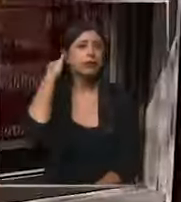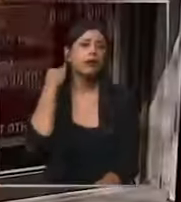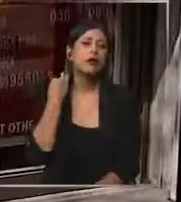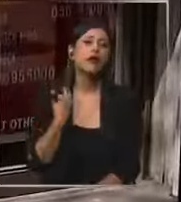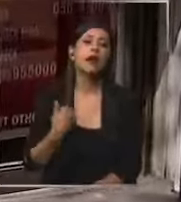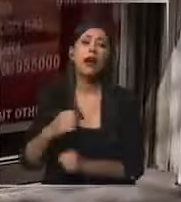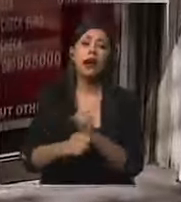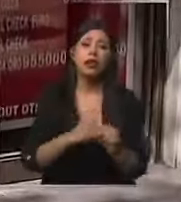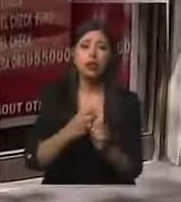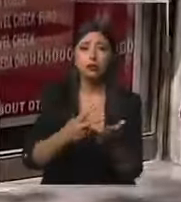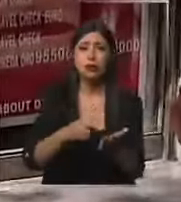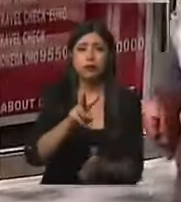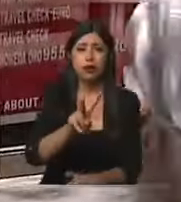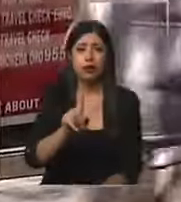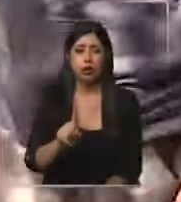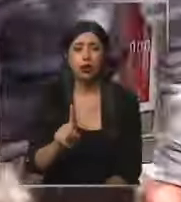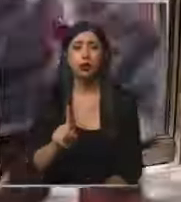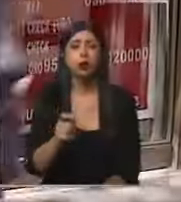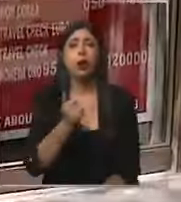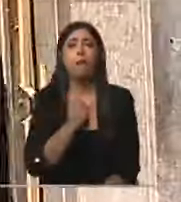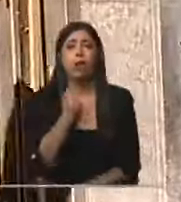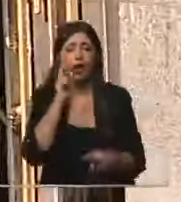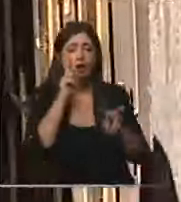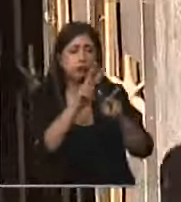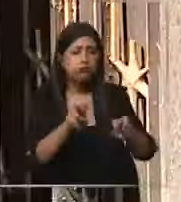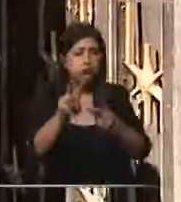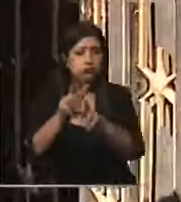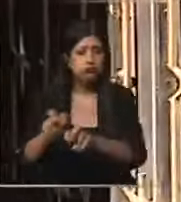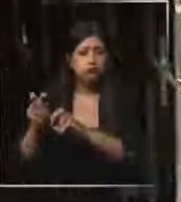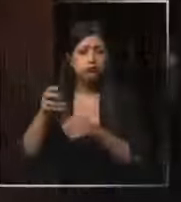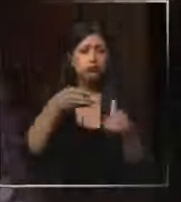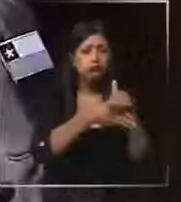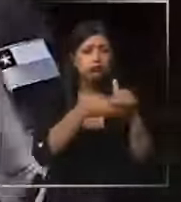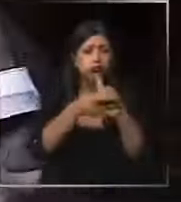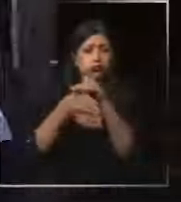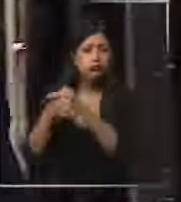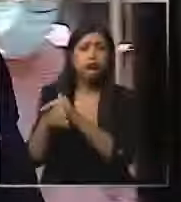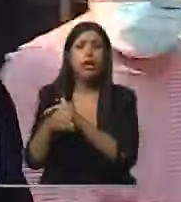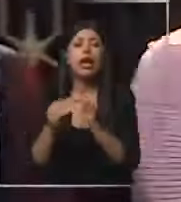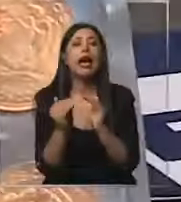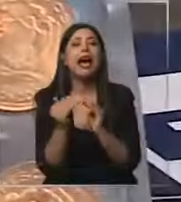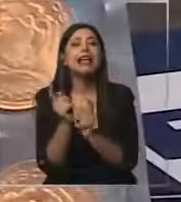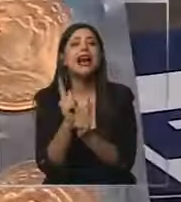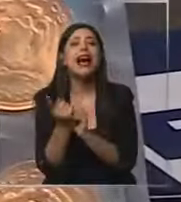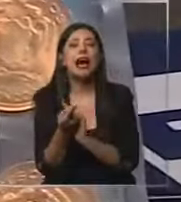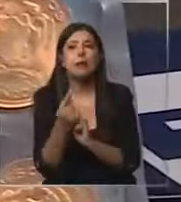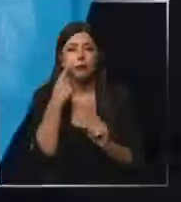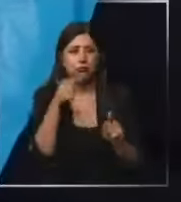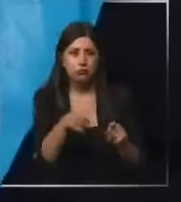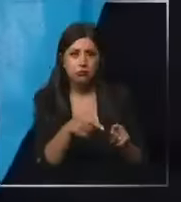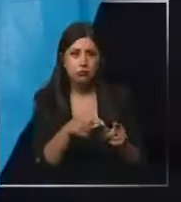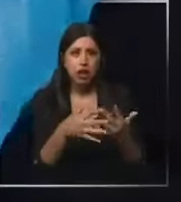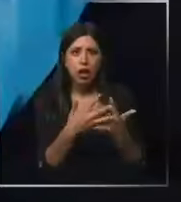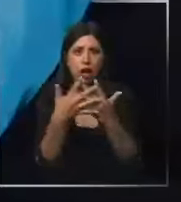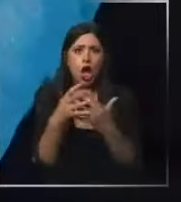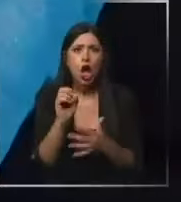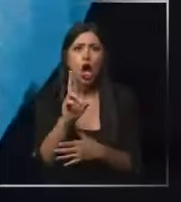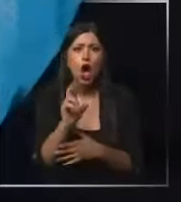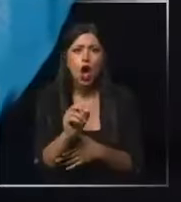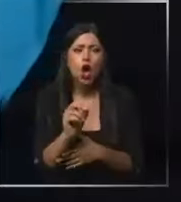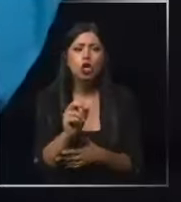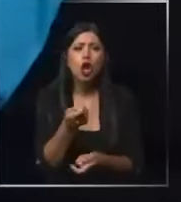operativos en distintas casas de cambio en la capital. Quedaba al descubierto una verdadera red de tráfico ilegal de oro en